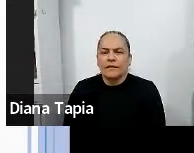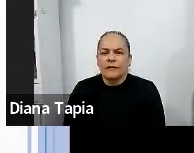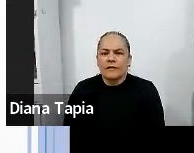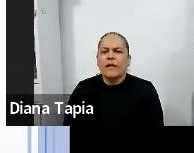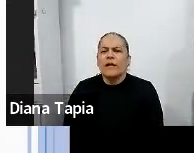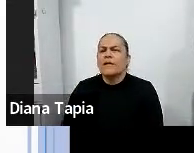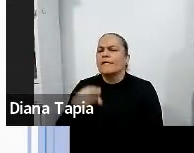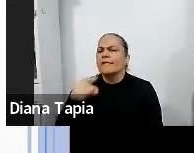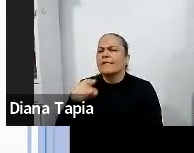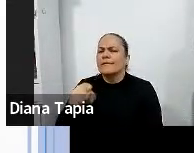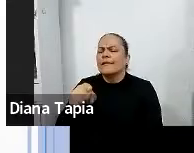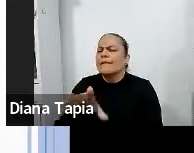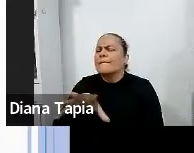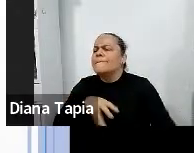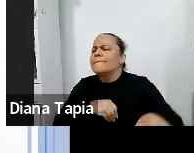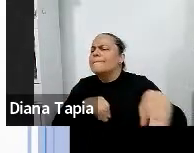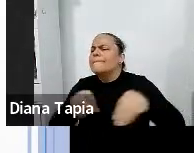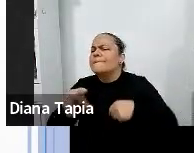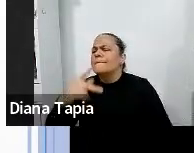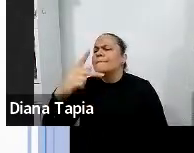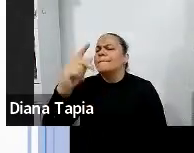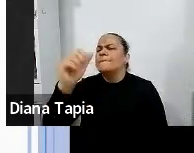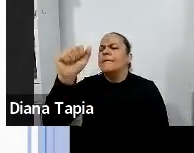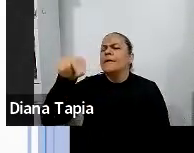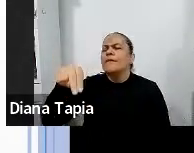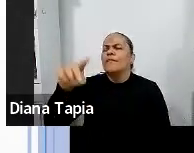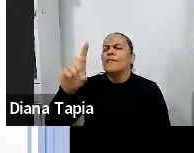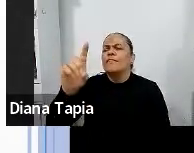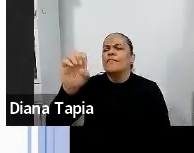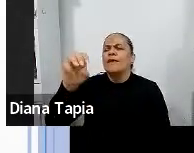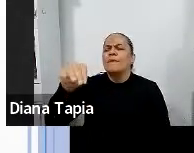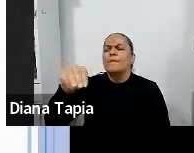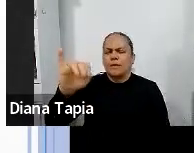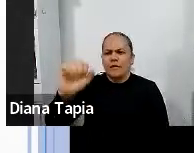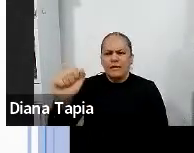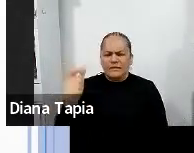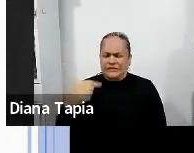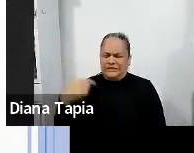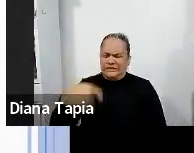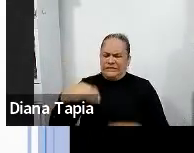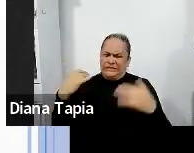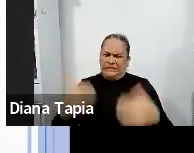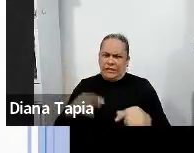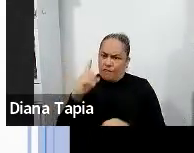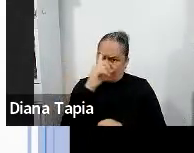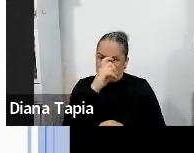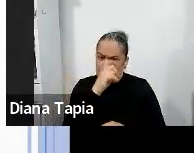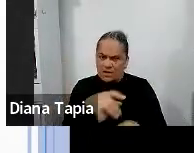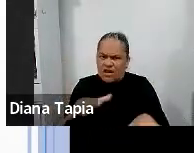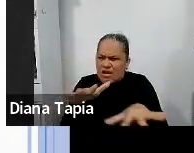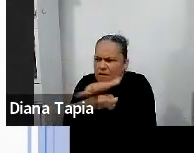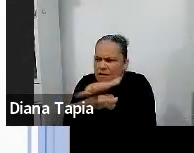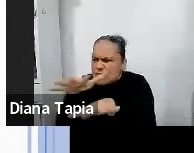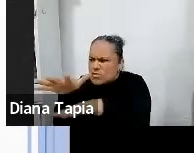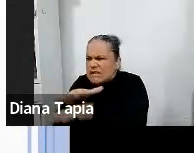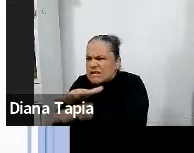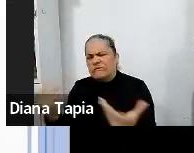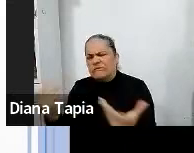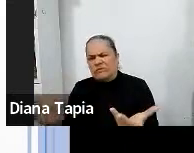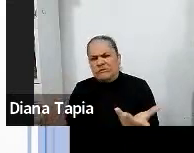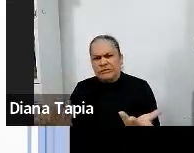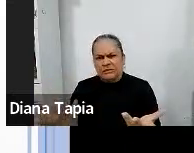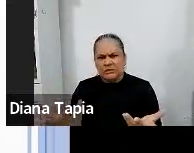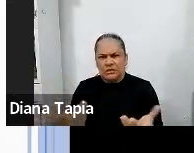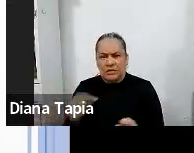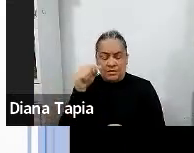pandemia generó un cambio donde nos percatamos que no solamente el paciente